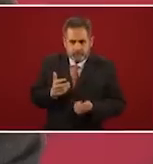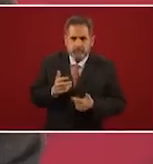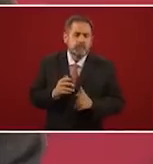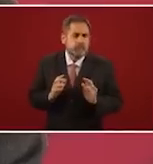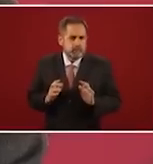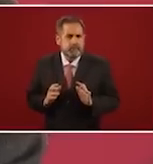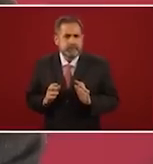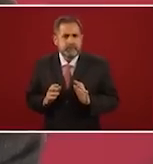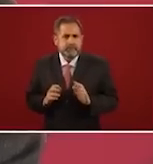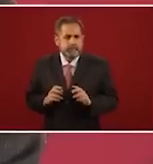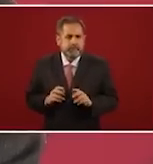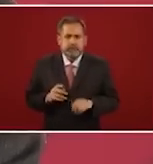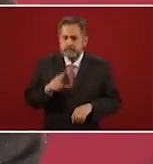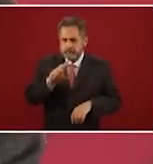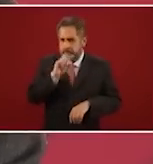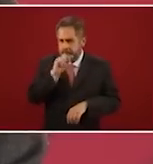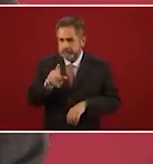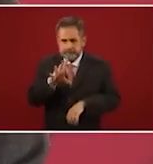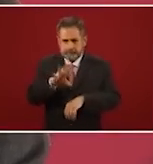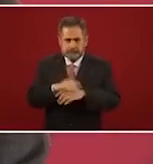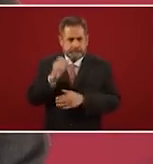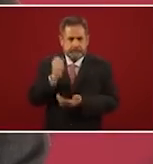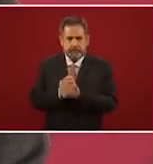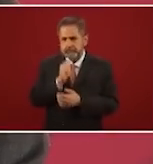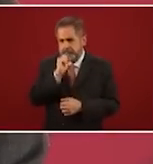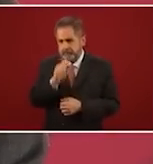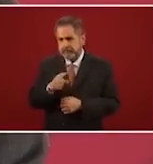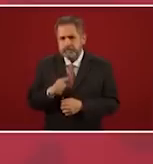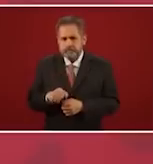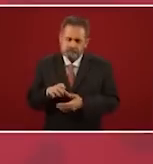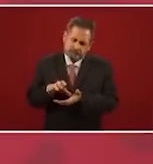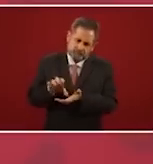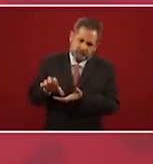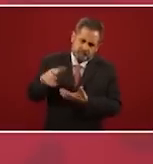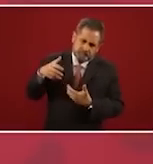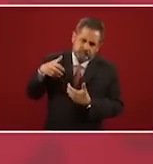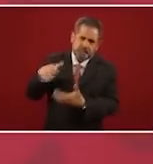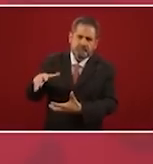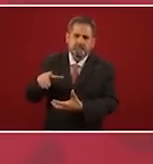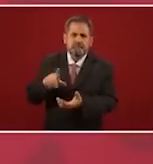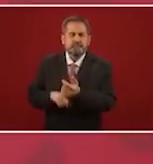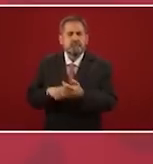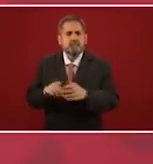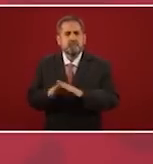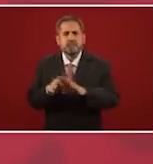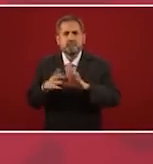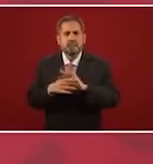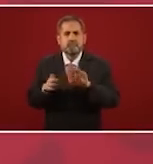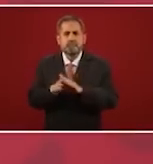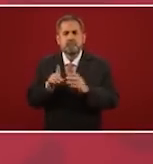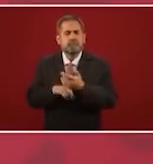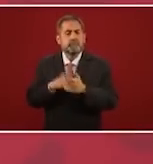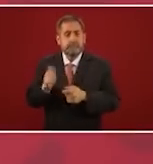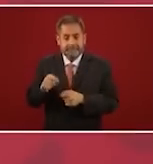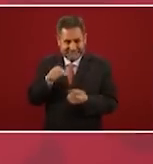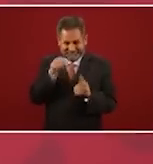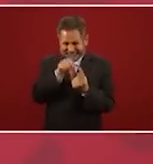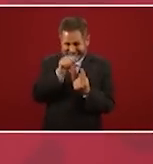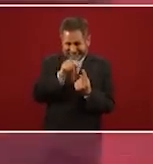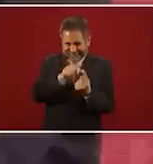y se autoriza una inversión en el caso particular de este